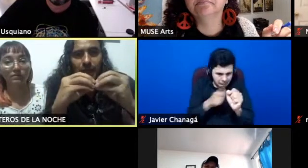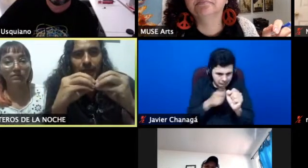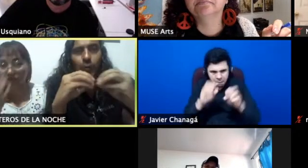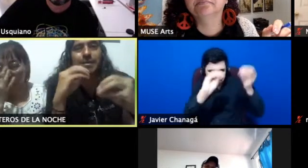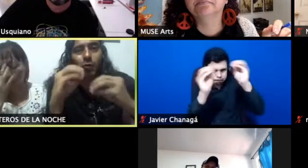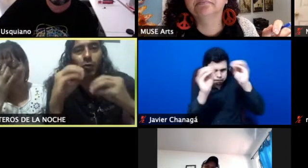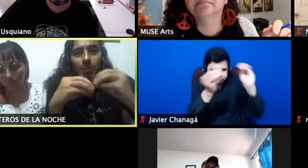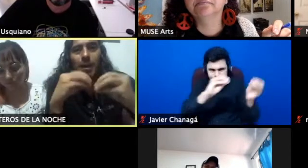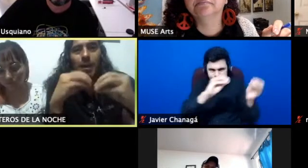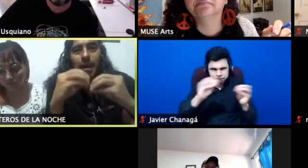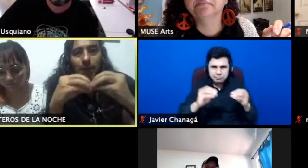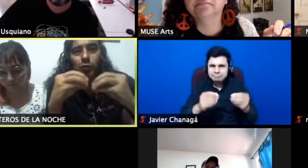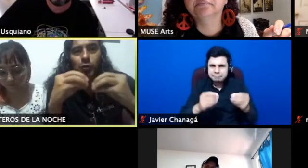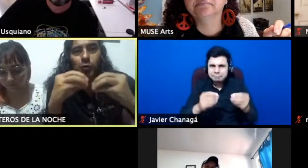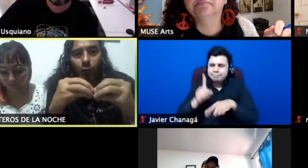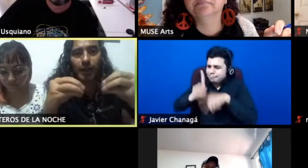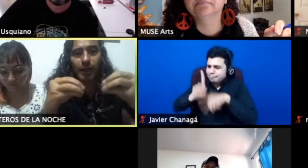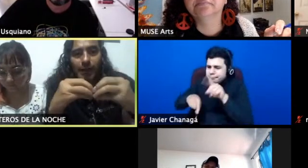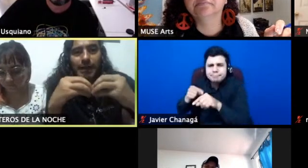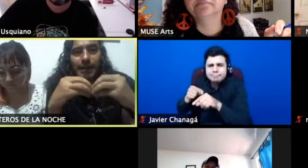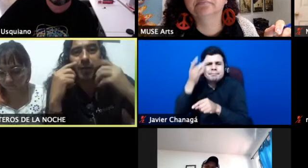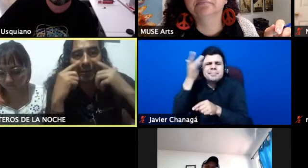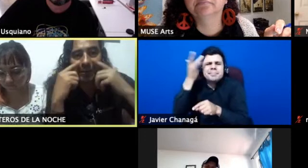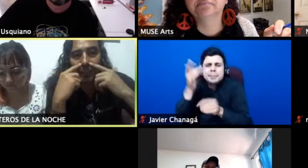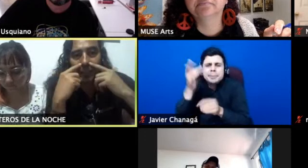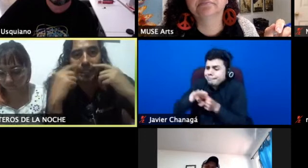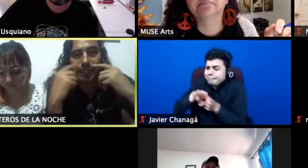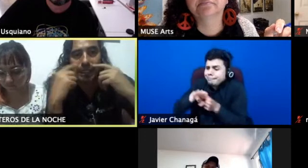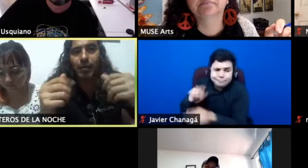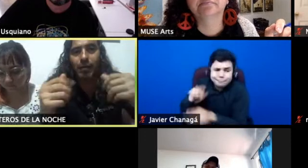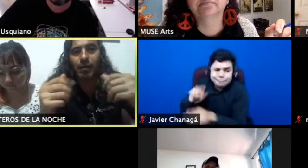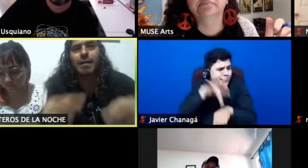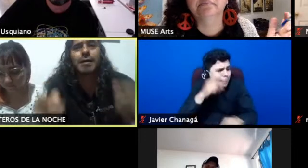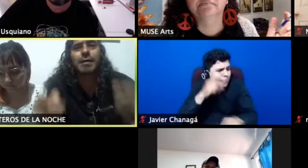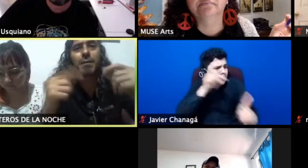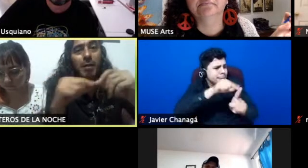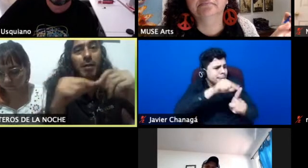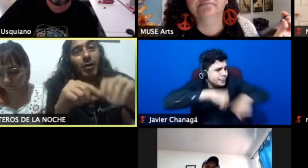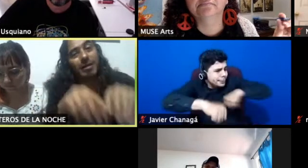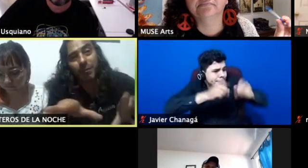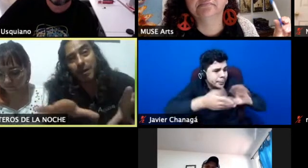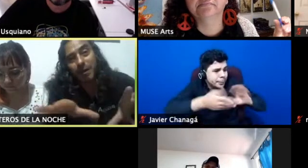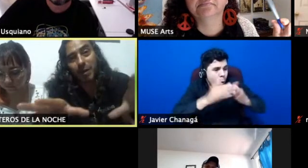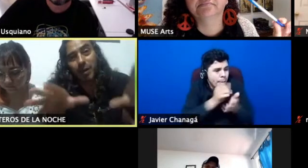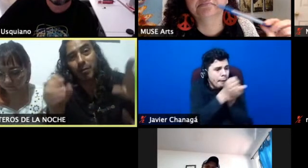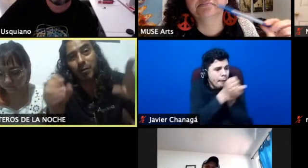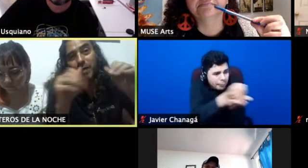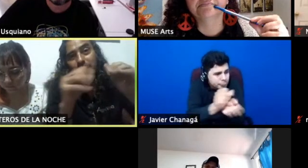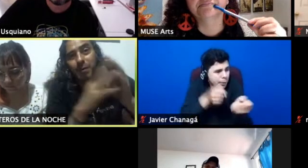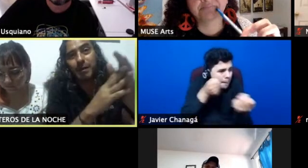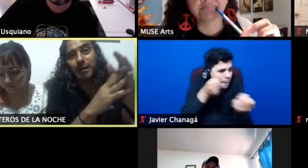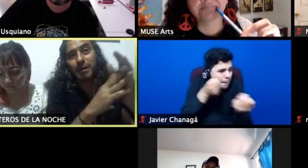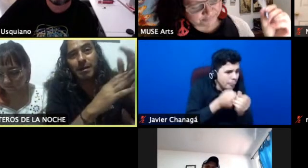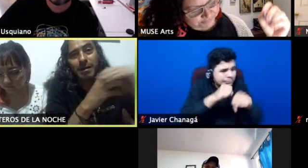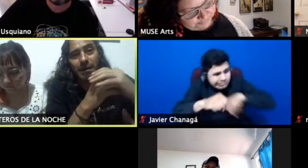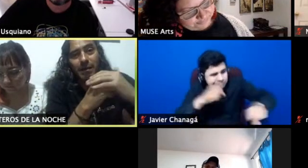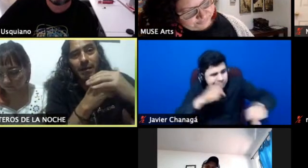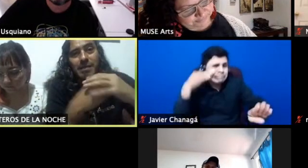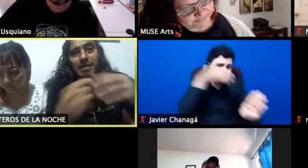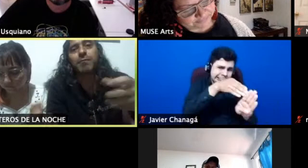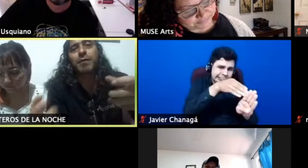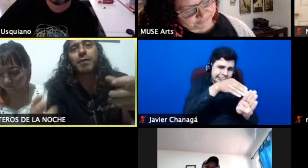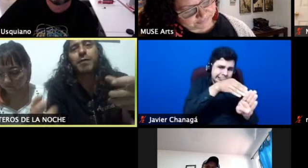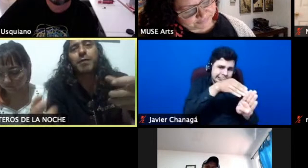pos de la comunidad y de llevarle estos talleres directamente a la comunidad, pero en esta pandemia, por ejemplo, una de esas partes interesantes fue que nos dio